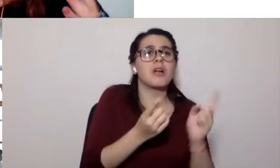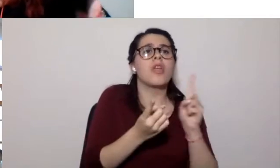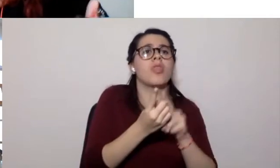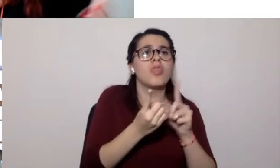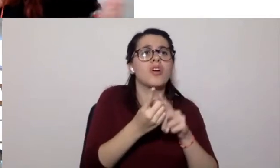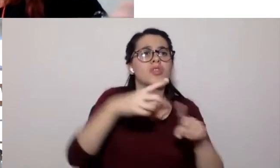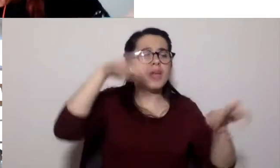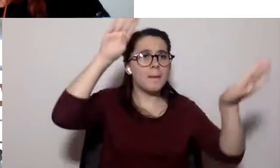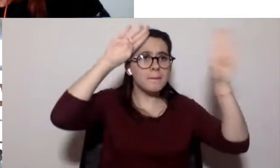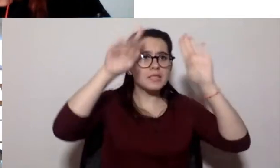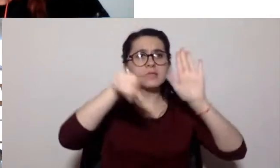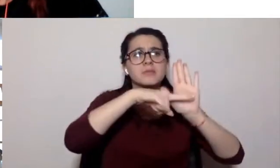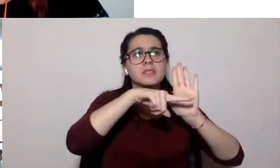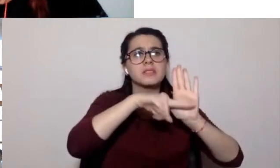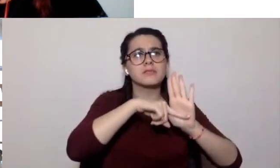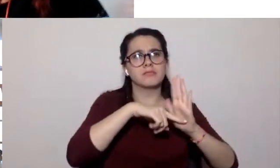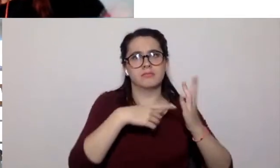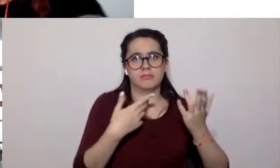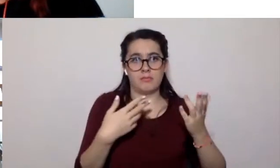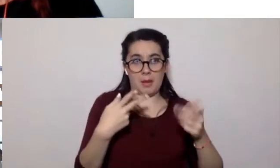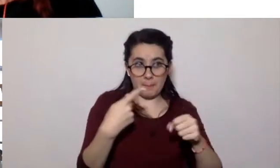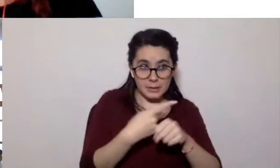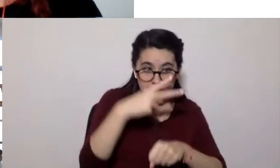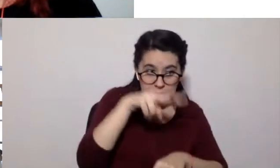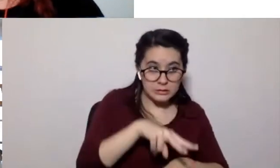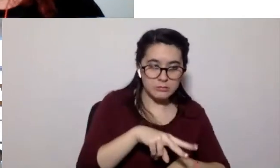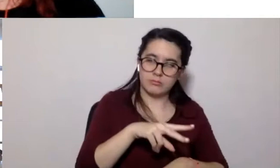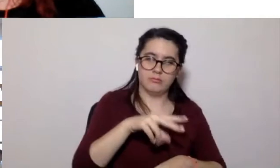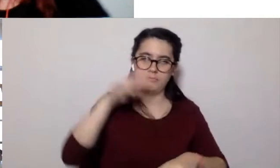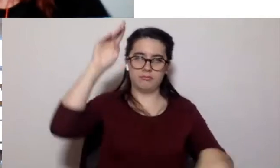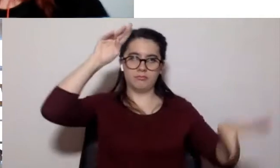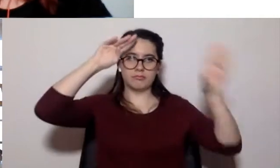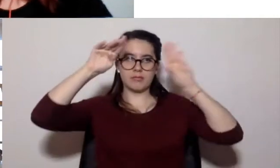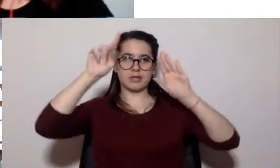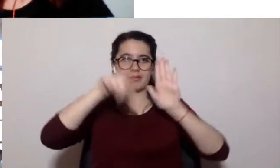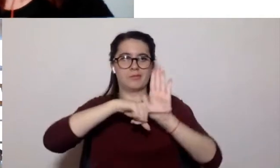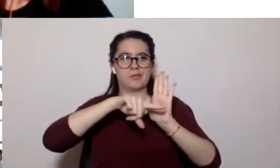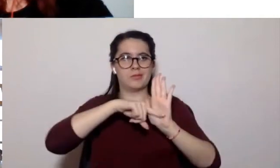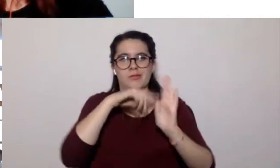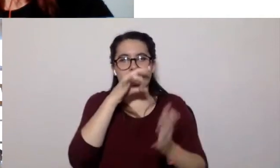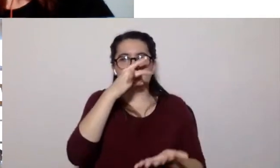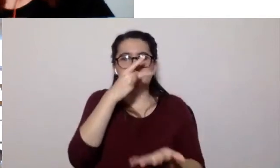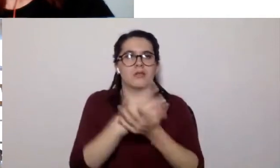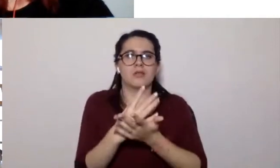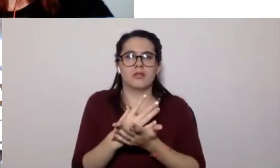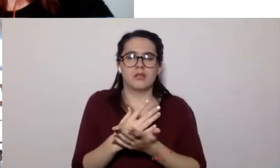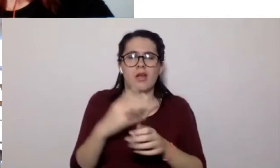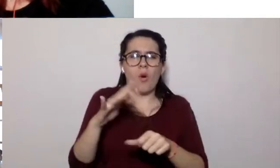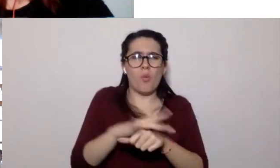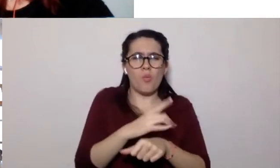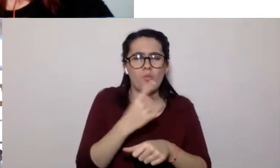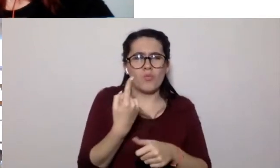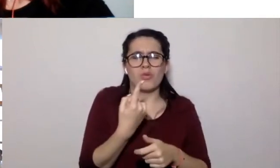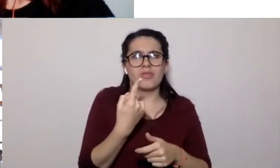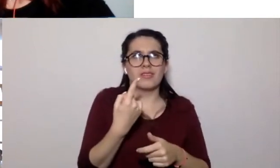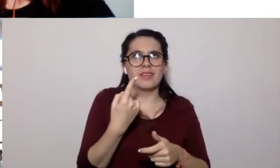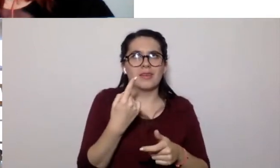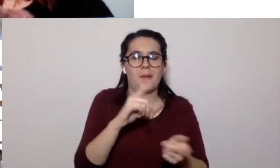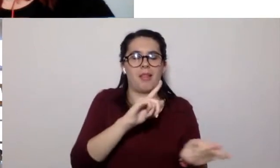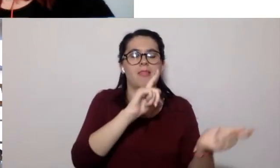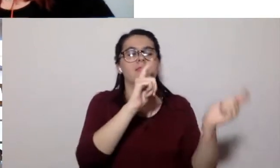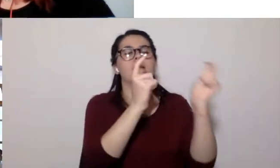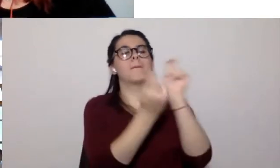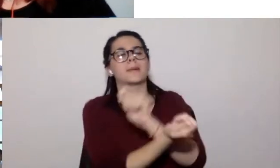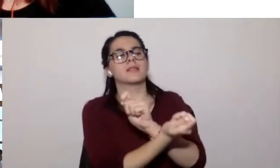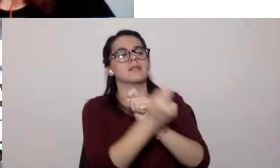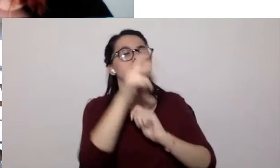Sí, entonces, sí. ¿Qué responsabilidad tenemos, no?, de realmente de pensar positivamente y decir,